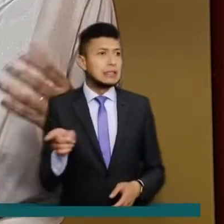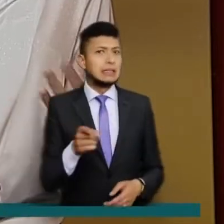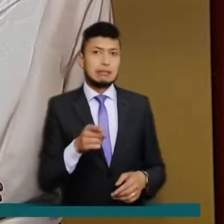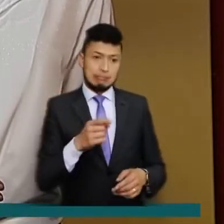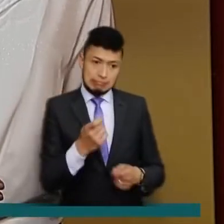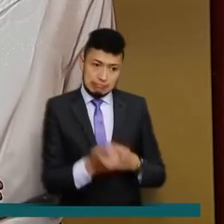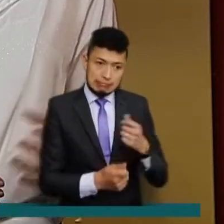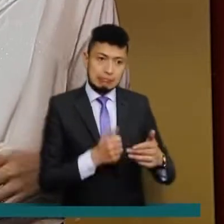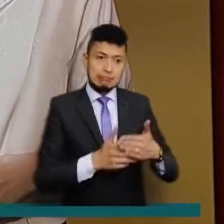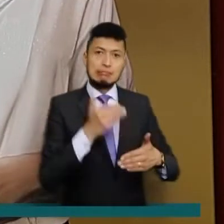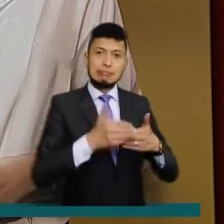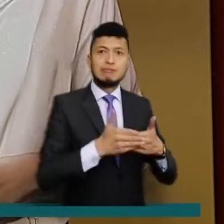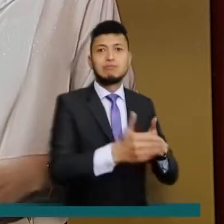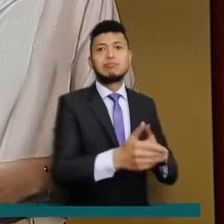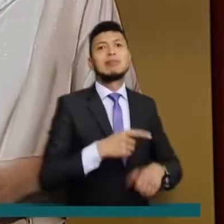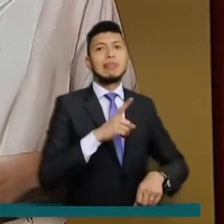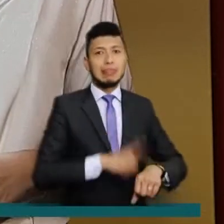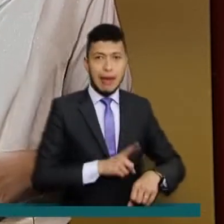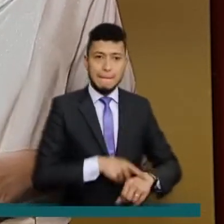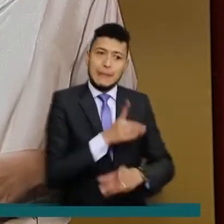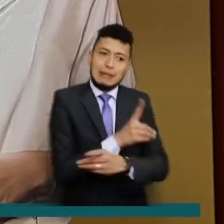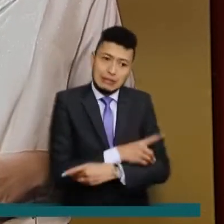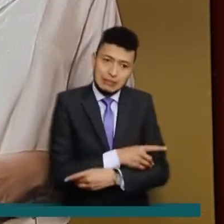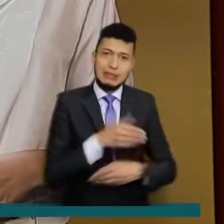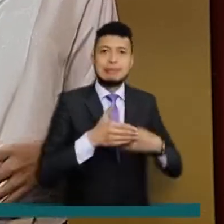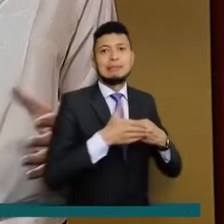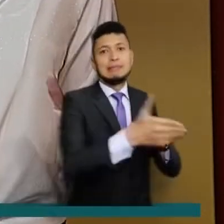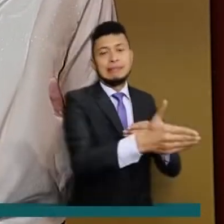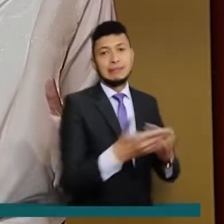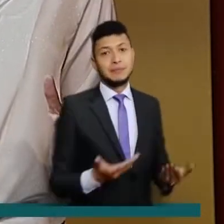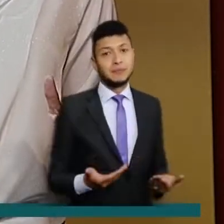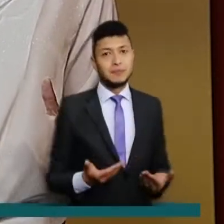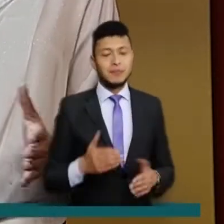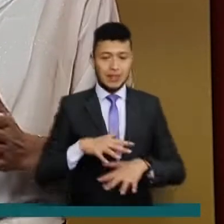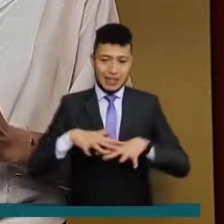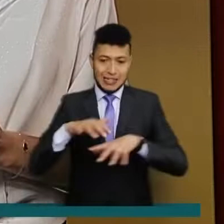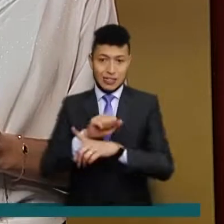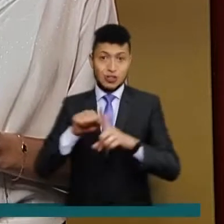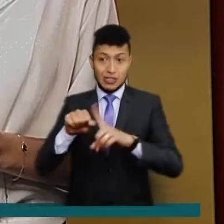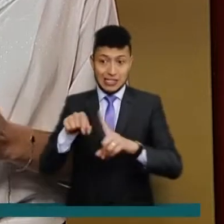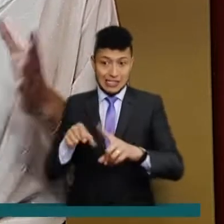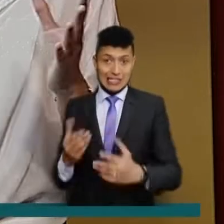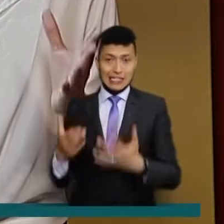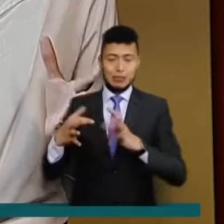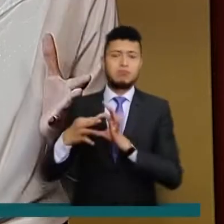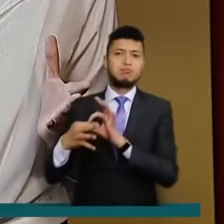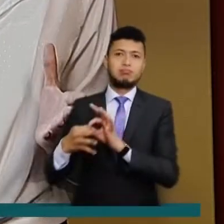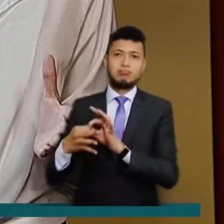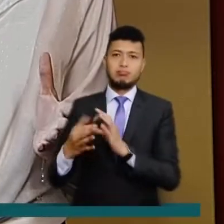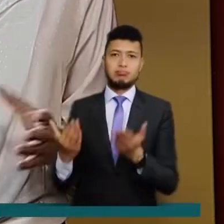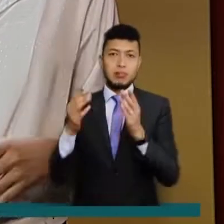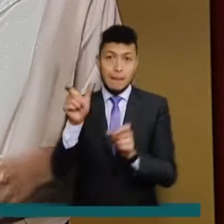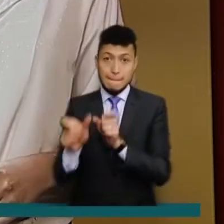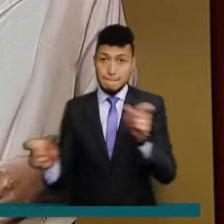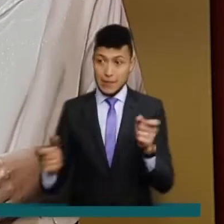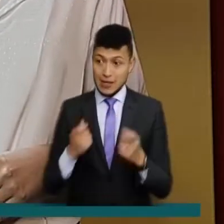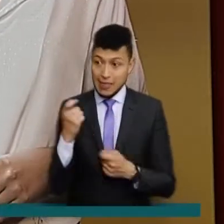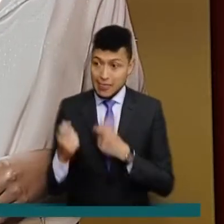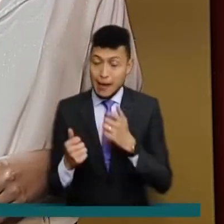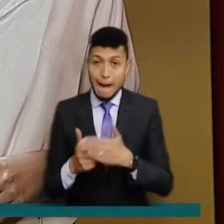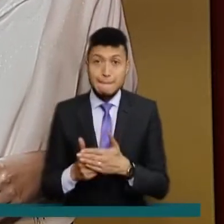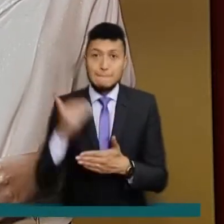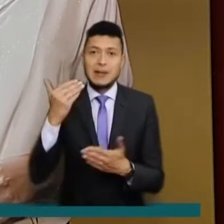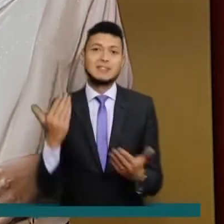un camino de largo aliento, trabajo constante y disciplinado. Las redes sociales se han transformado en aliados fundamentales de las